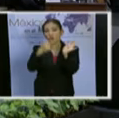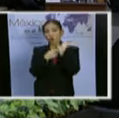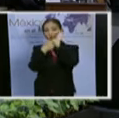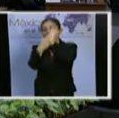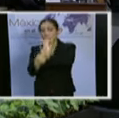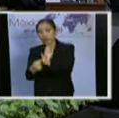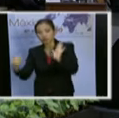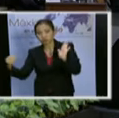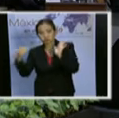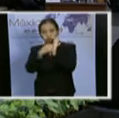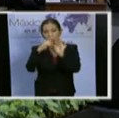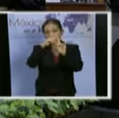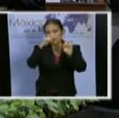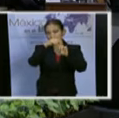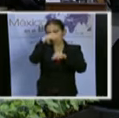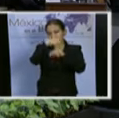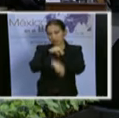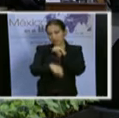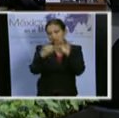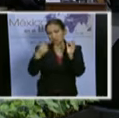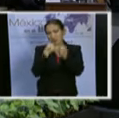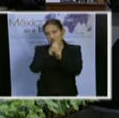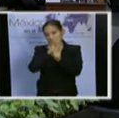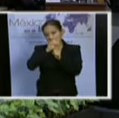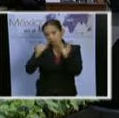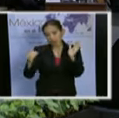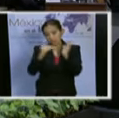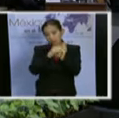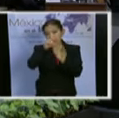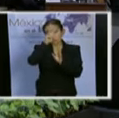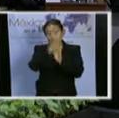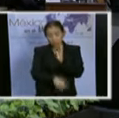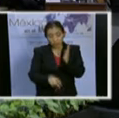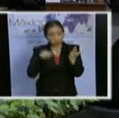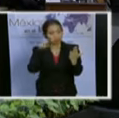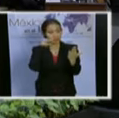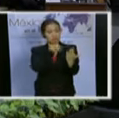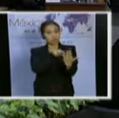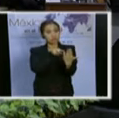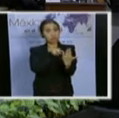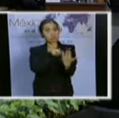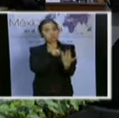el que publicaba una serie de datos que fueron realmente